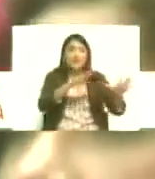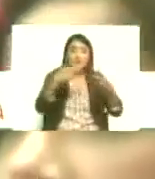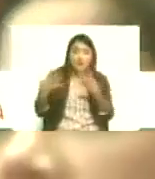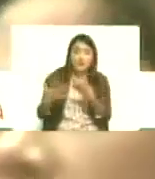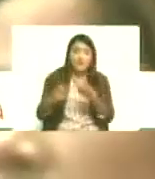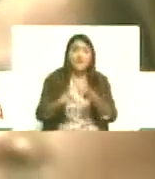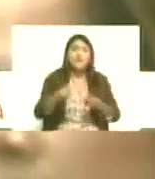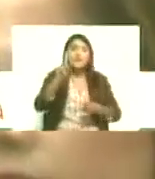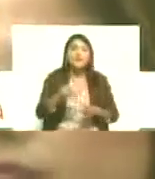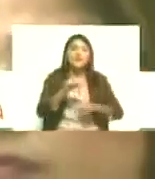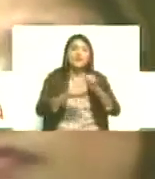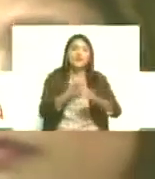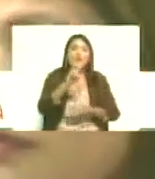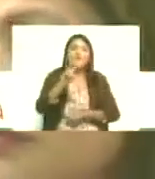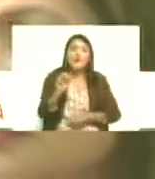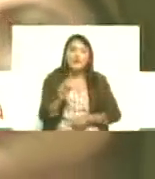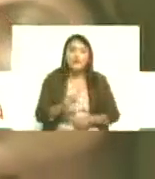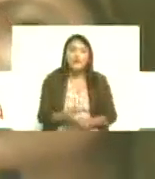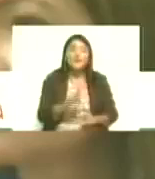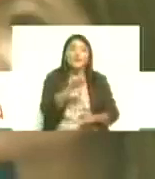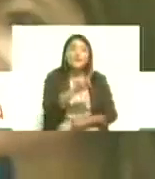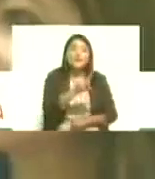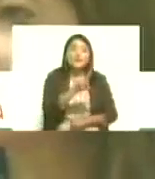en el siglo XX.